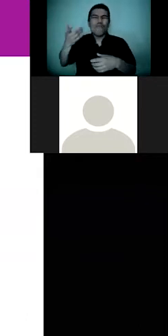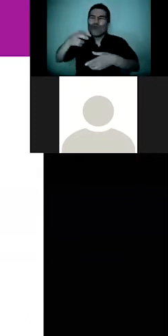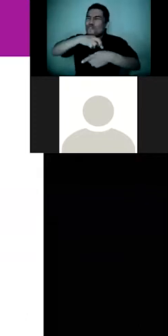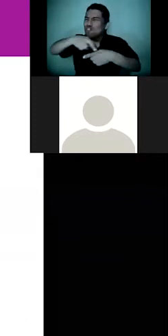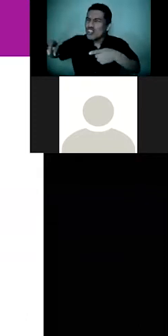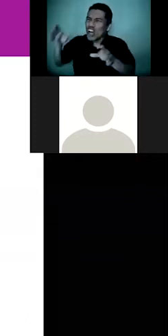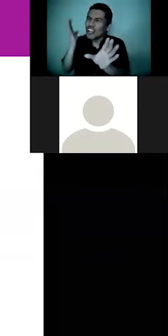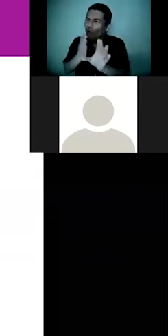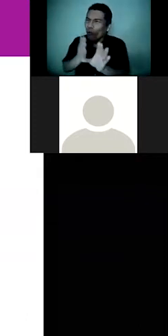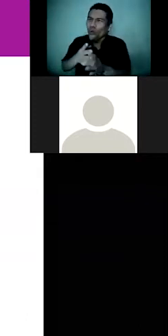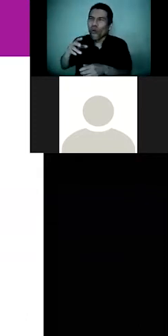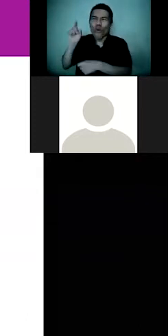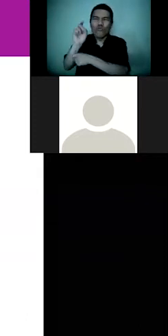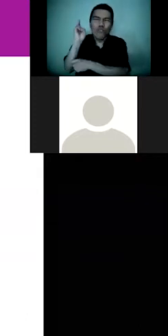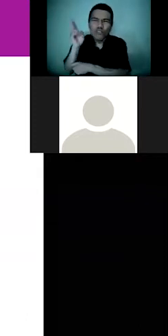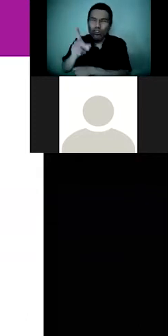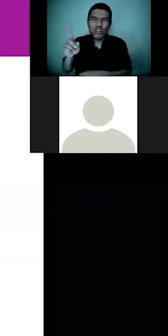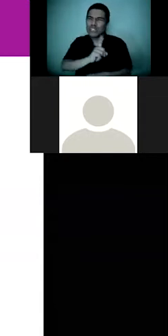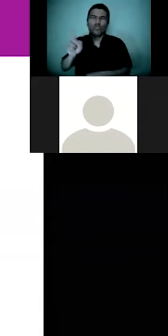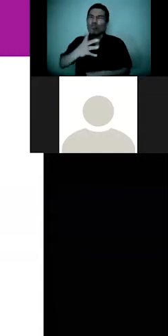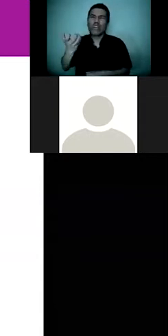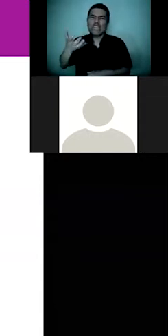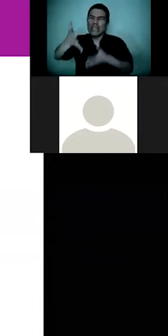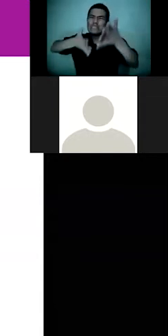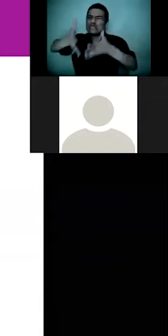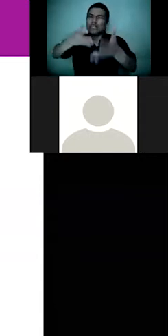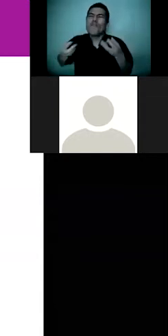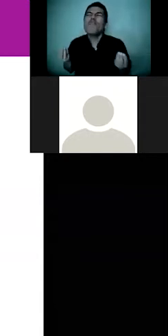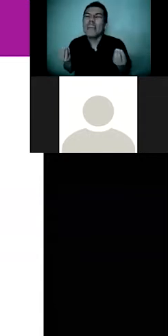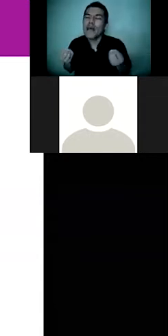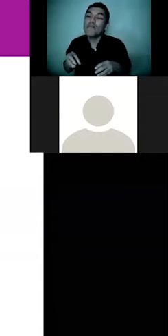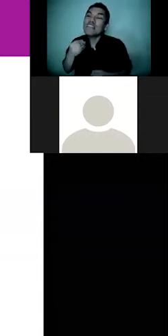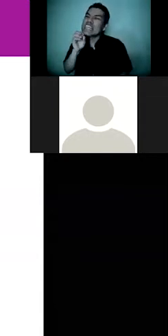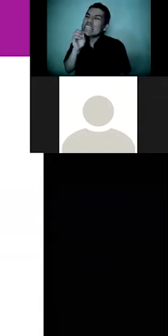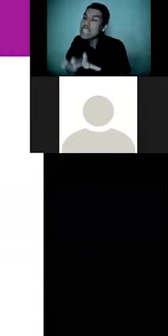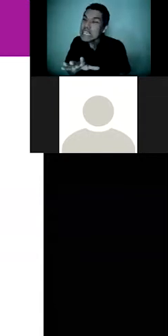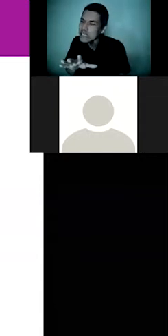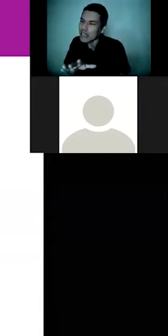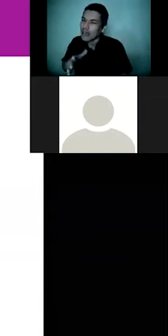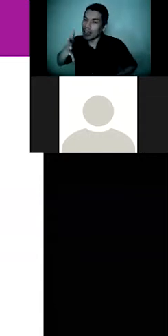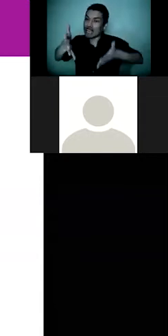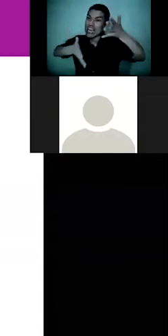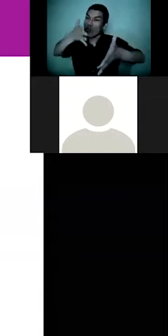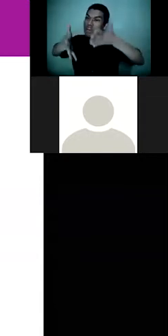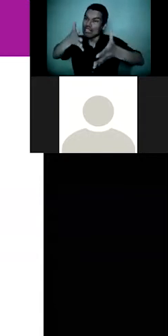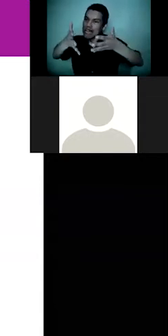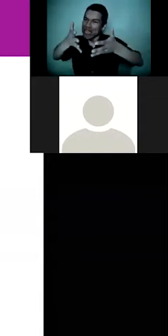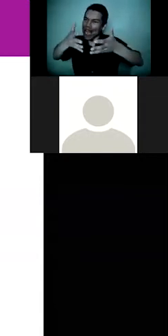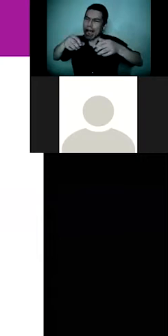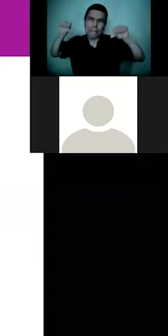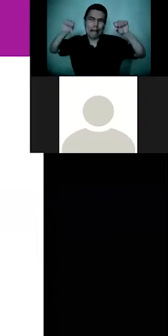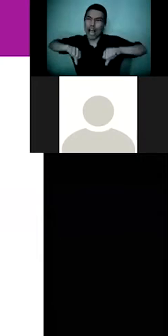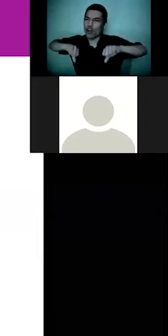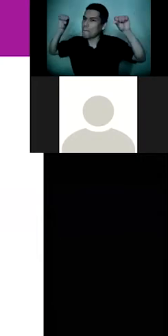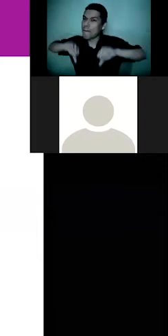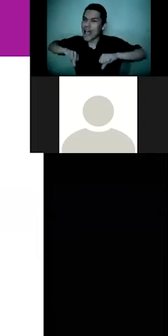Ahora, ¿por qué las mamás, los profesionales como el psicólogo, los profesores no quieren las señas? ¿Por qué? Porque dicen que las